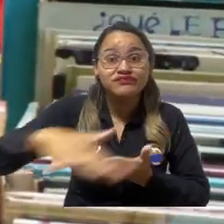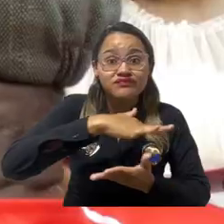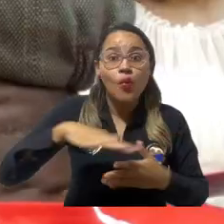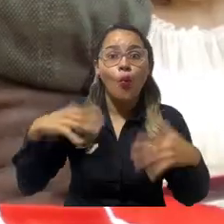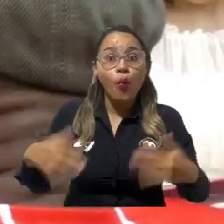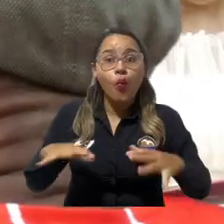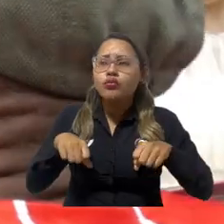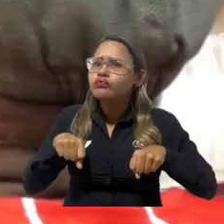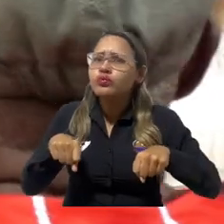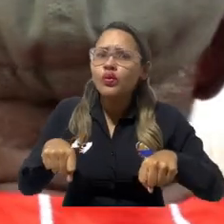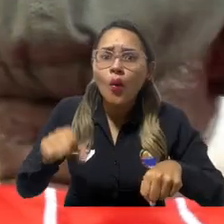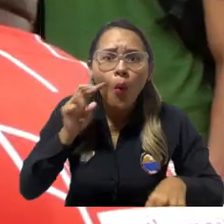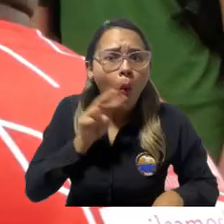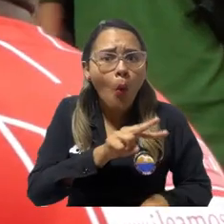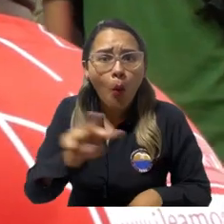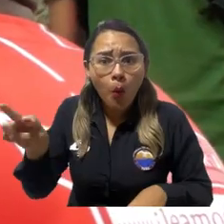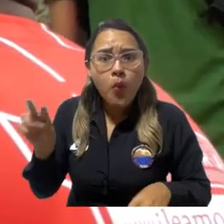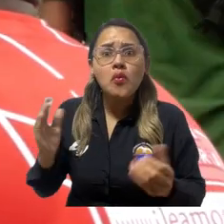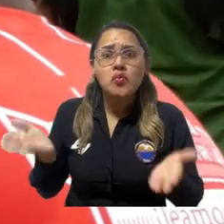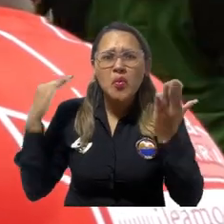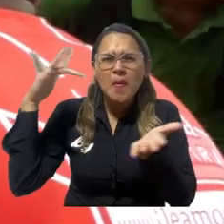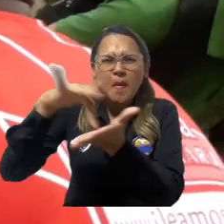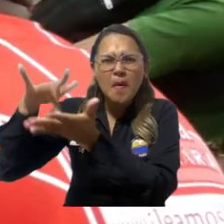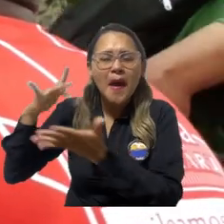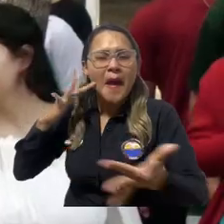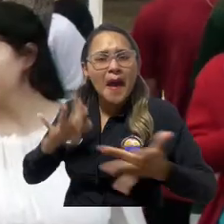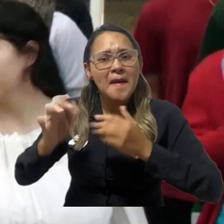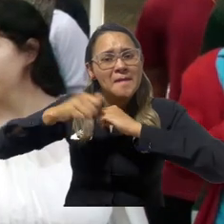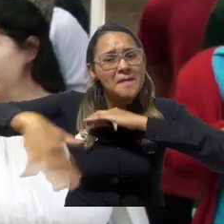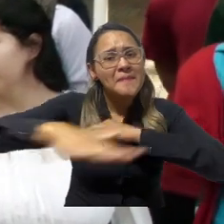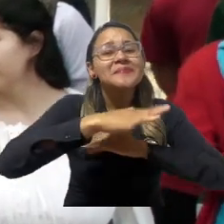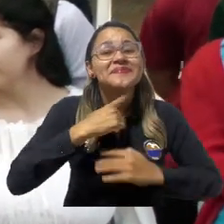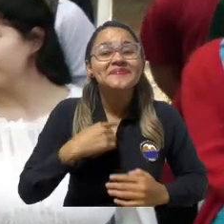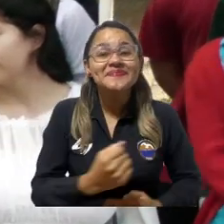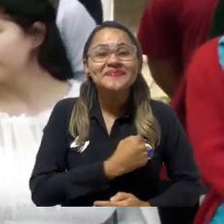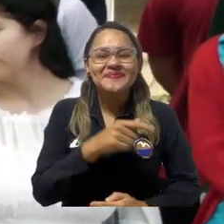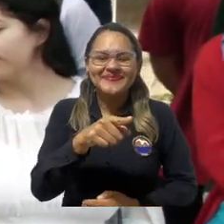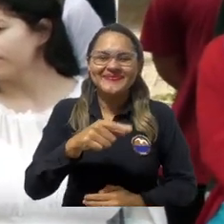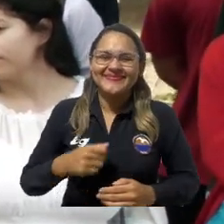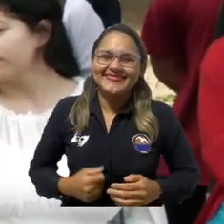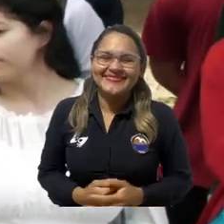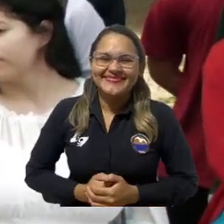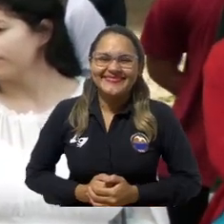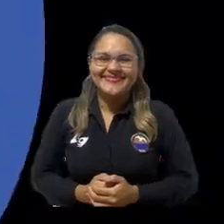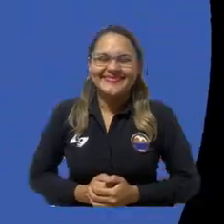la Filsmar lo dejó impresionado su masiva asistencia y el mensaje alusivo al mar.